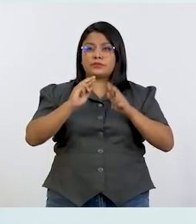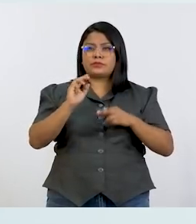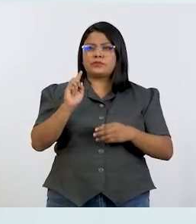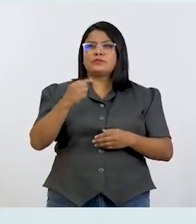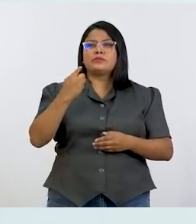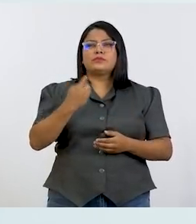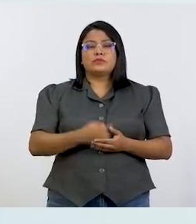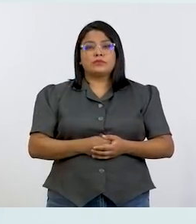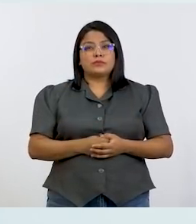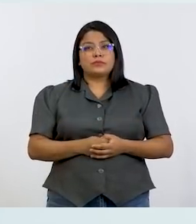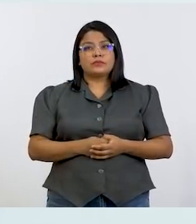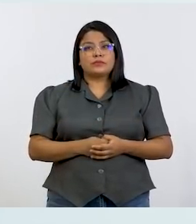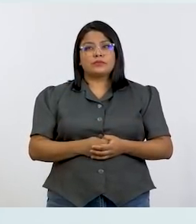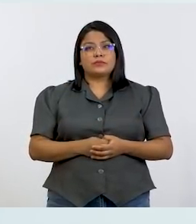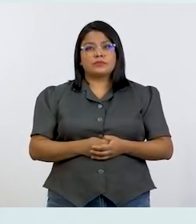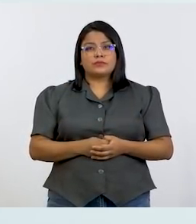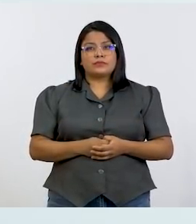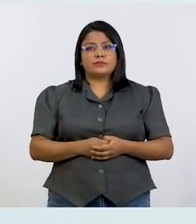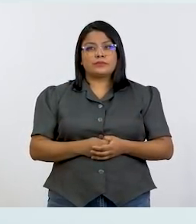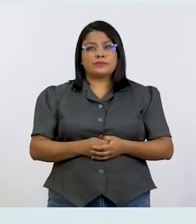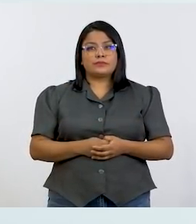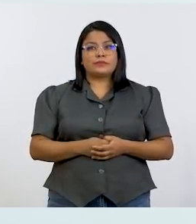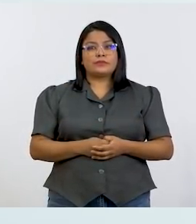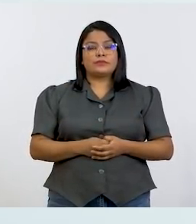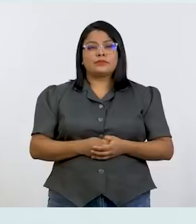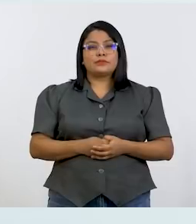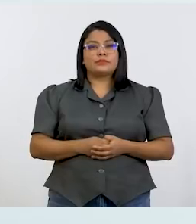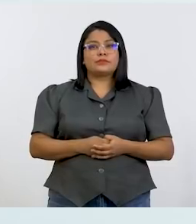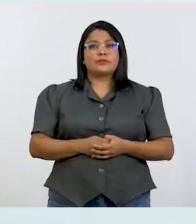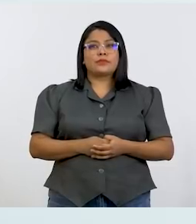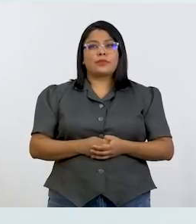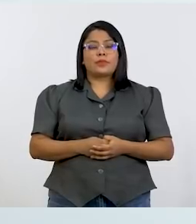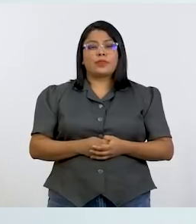Para resolver la primera situación,